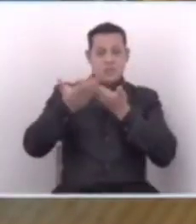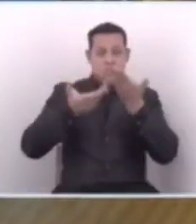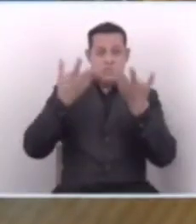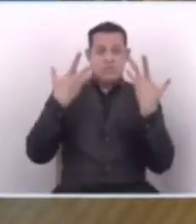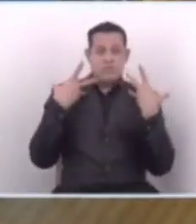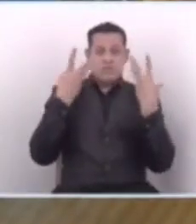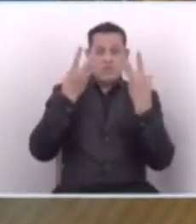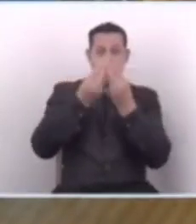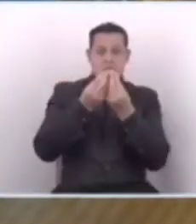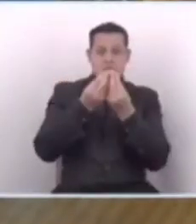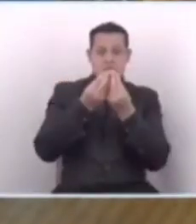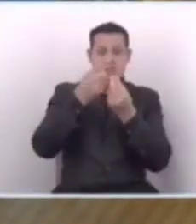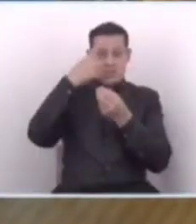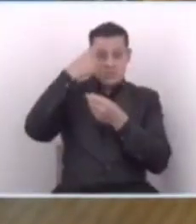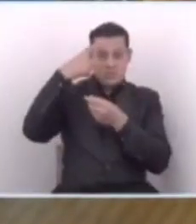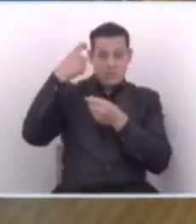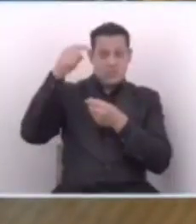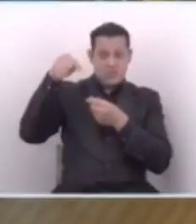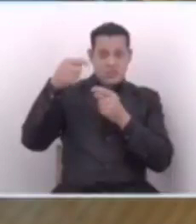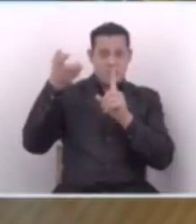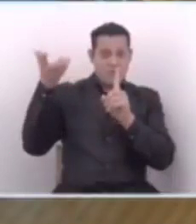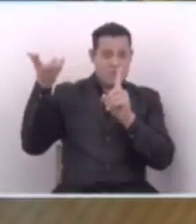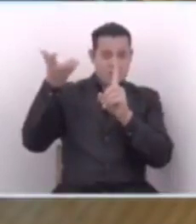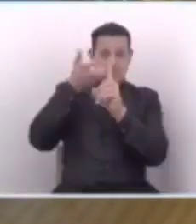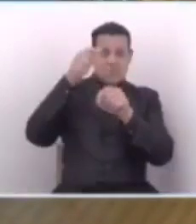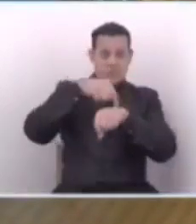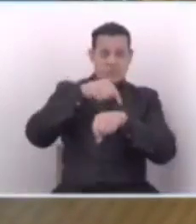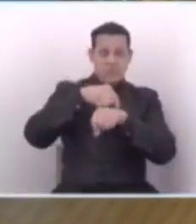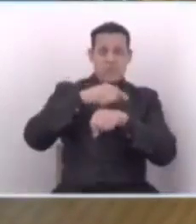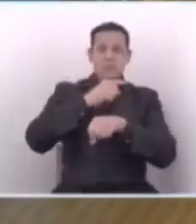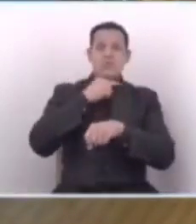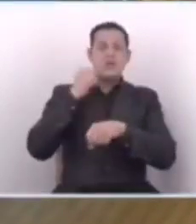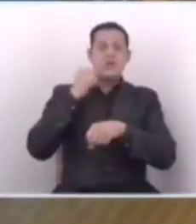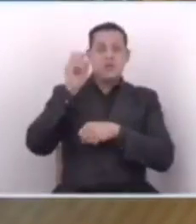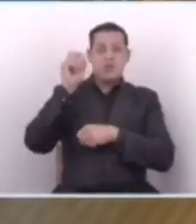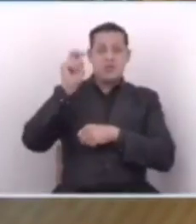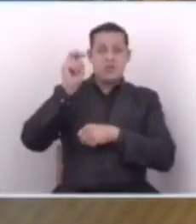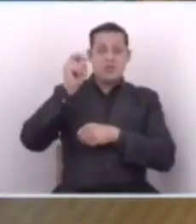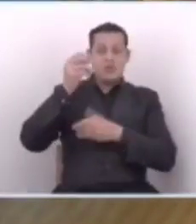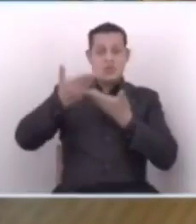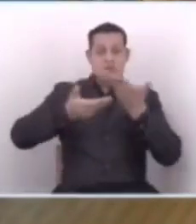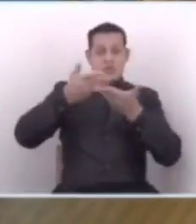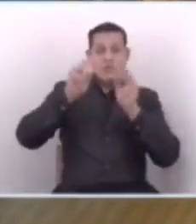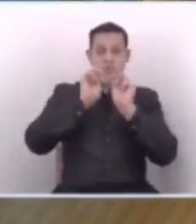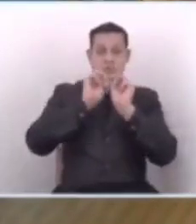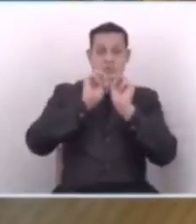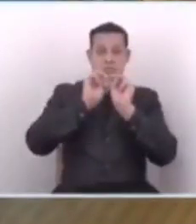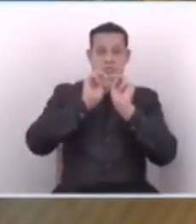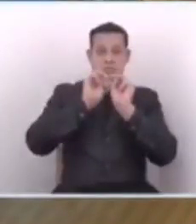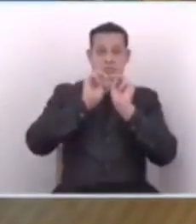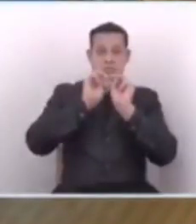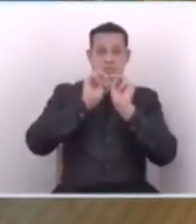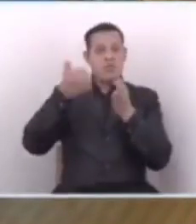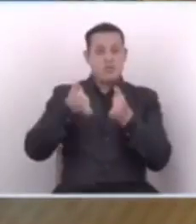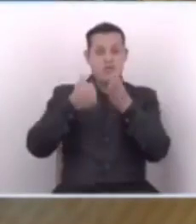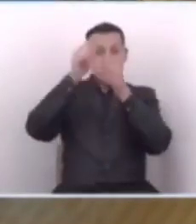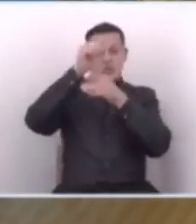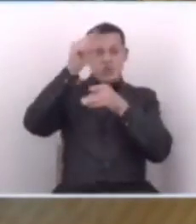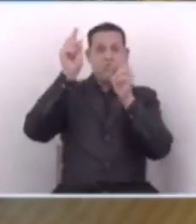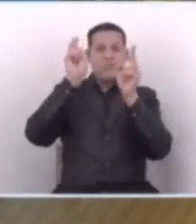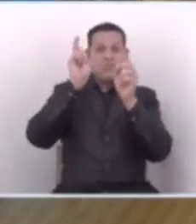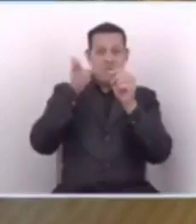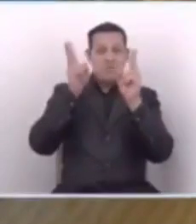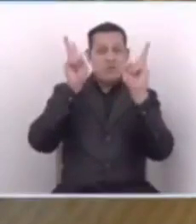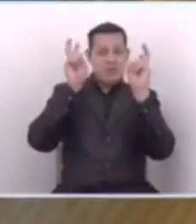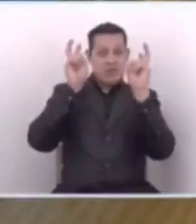el Servicio Social Pasionista, que se acuerdan que estuvo dirigido en un tiempo por el padre Toño, que estuvo al servicio de las maras, y otras instituciones de ese